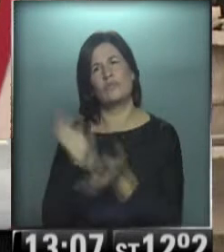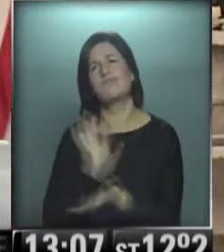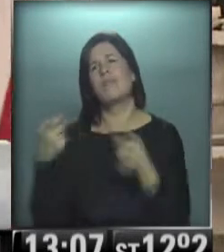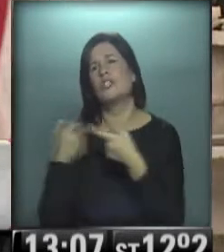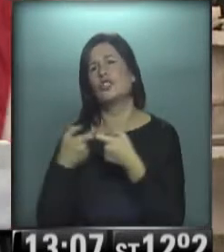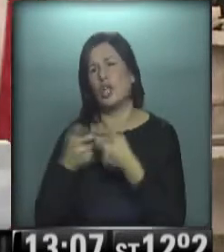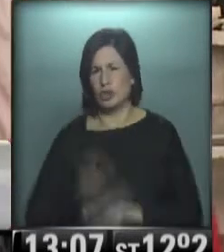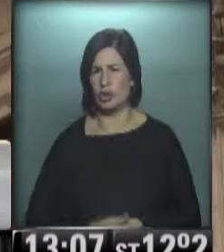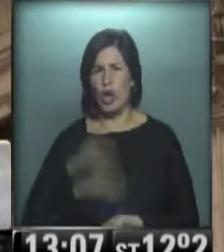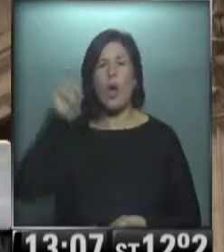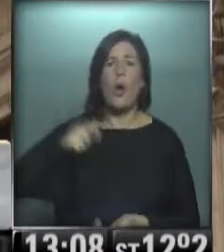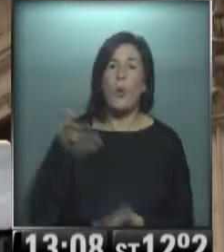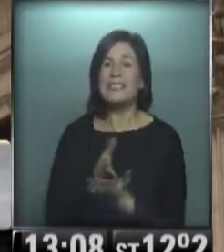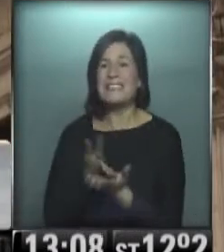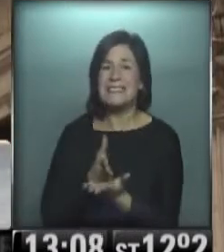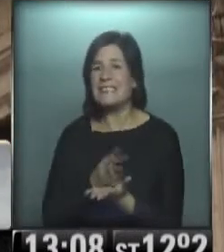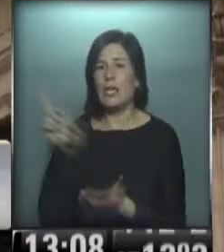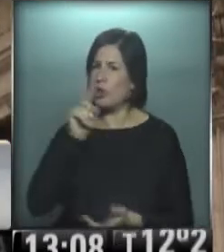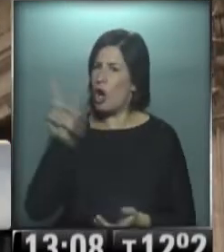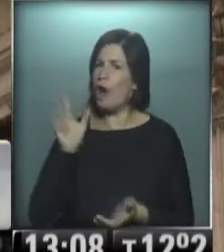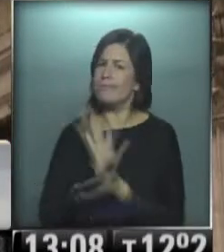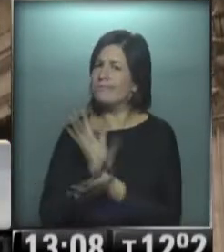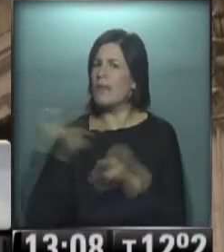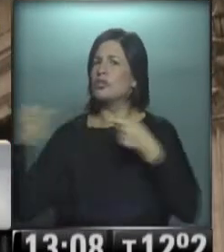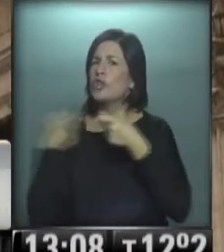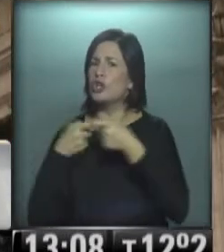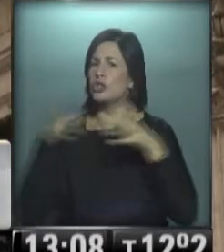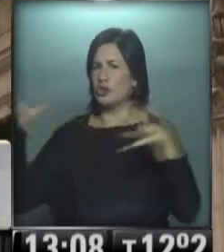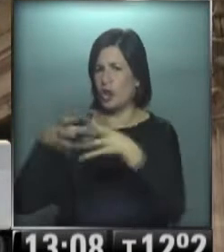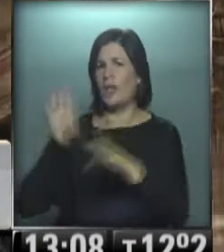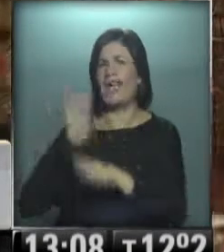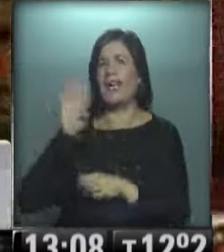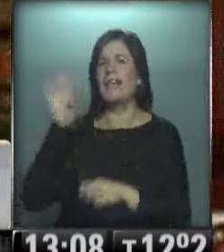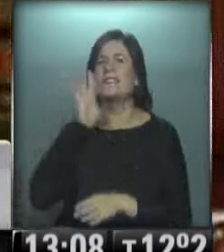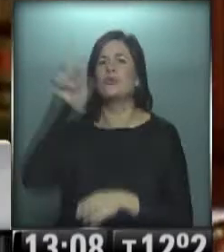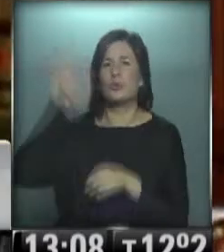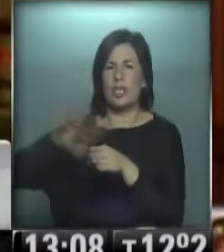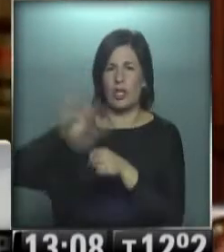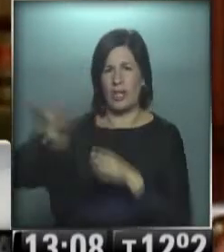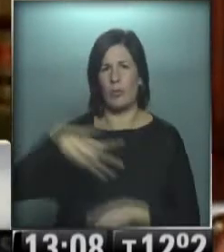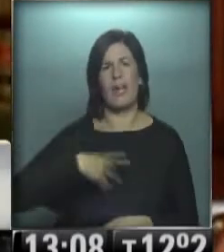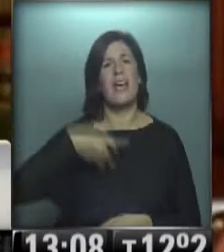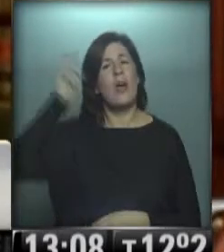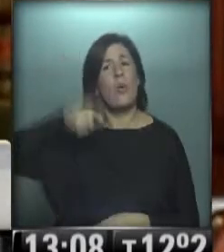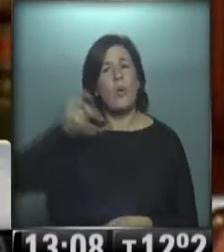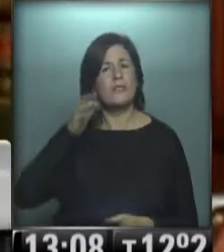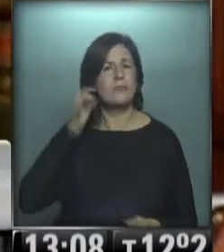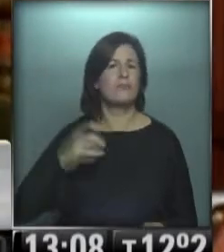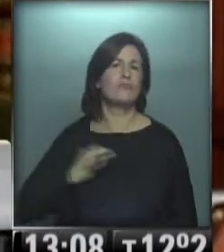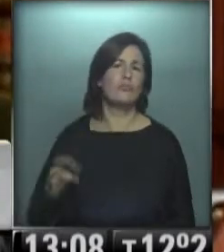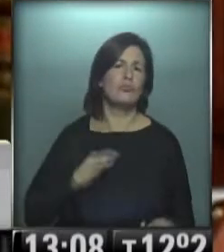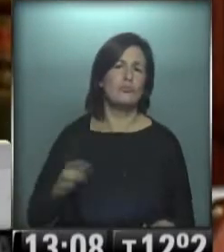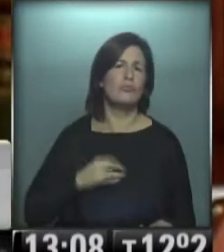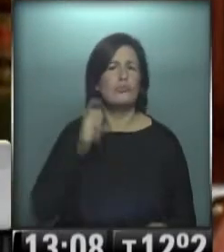ni siquiera en el medio, estaba definitivamente del lado de los fondos buitres. Este es un juez veterano, de los más mayores, estaba ya, les digo, de